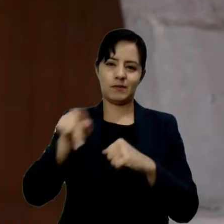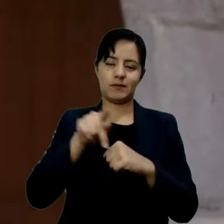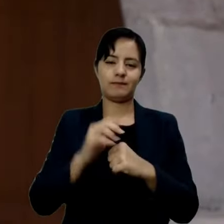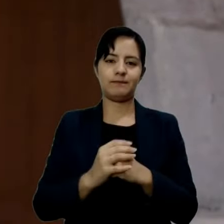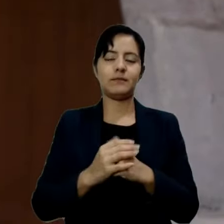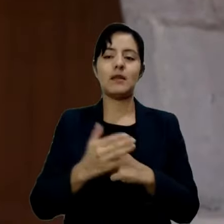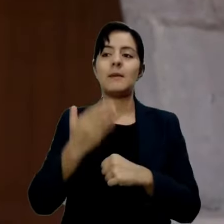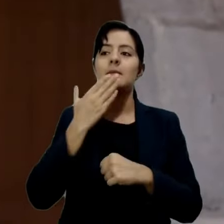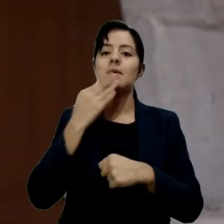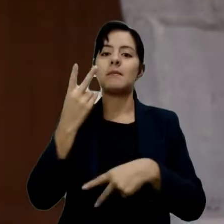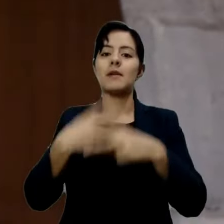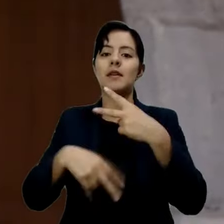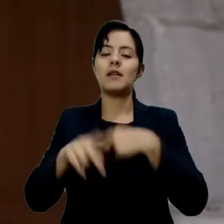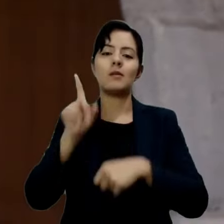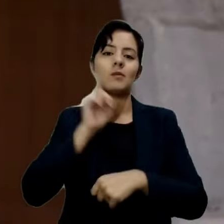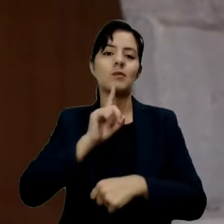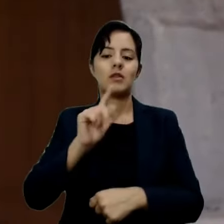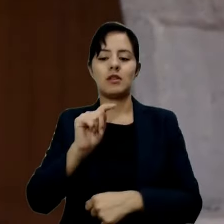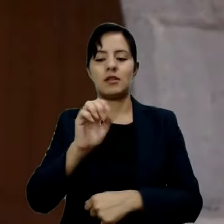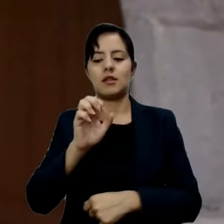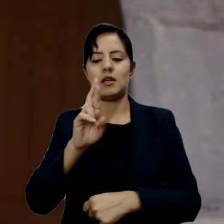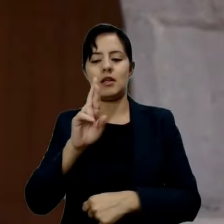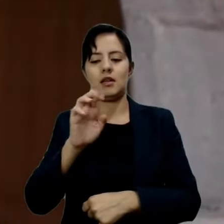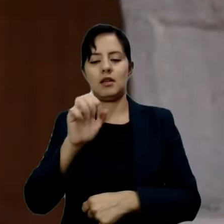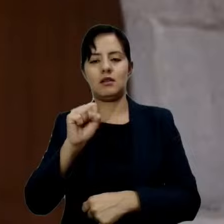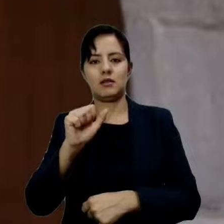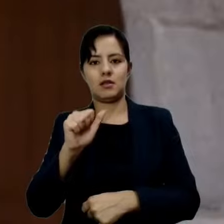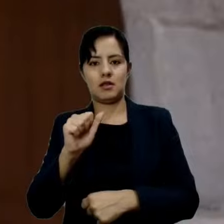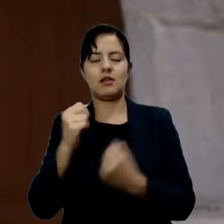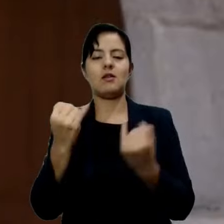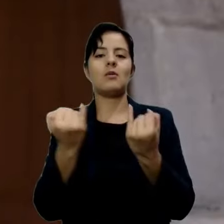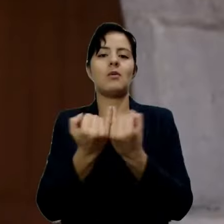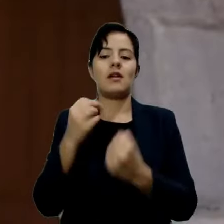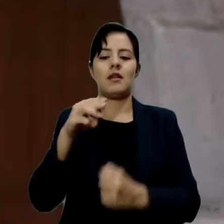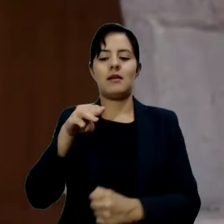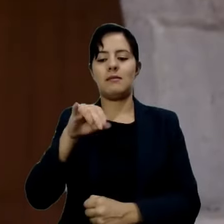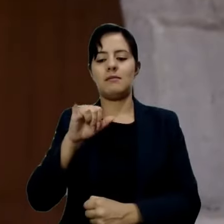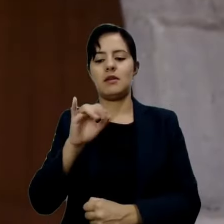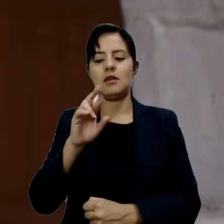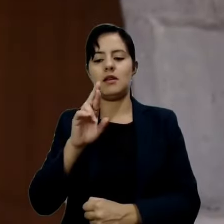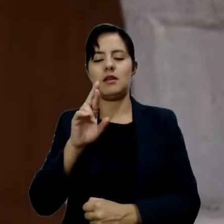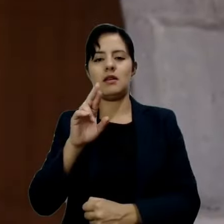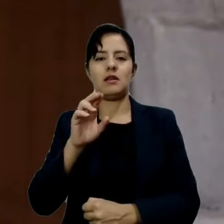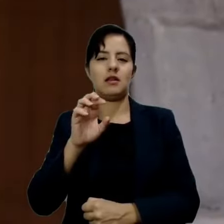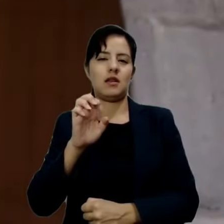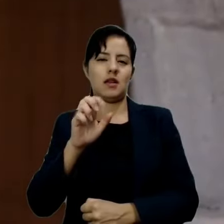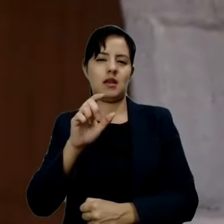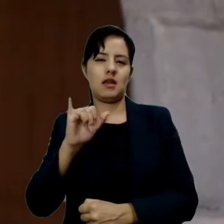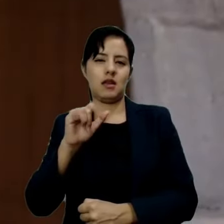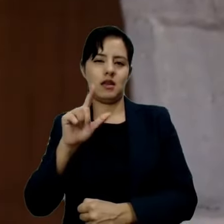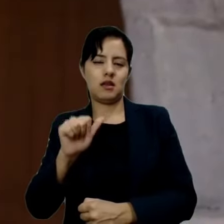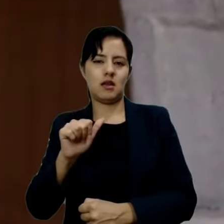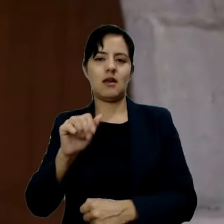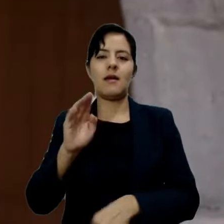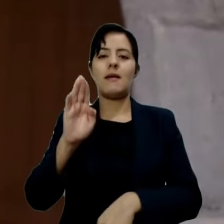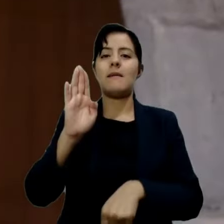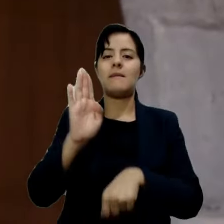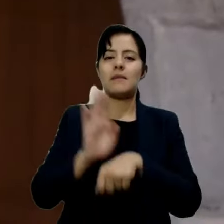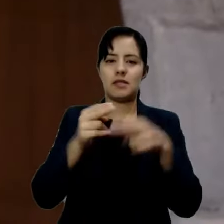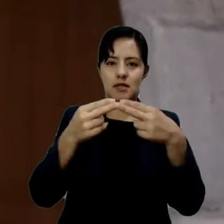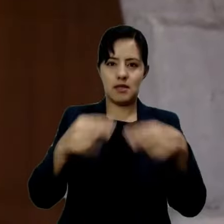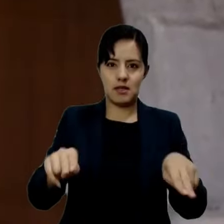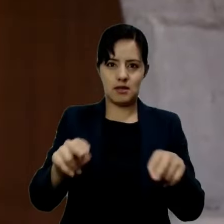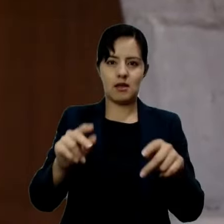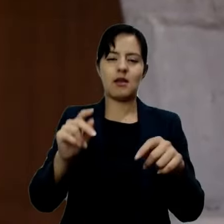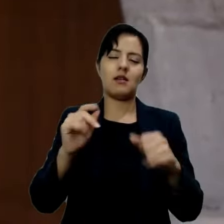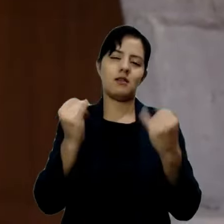señoras Teresa Velasco aizcorbe y Mireya Sánchez Velasco bisnieta y tataranieta respectivamente de Don